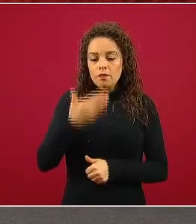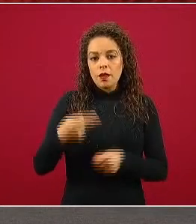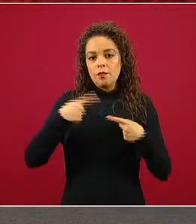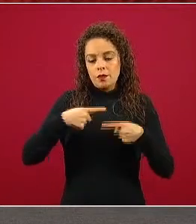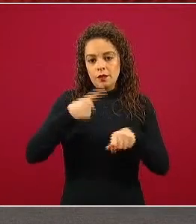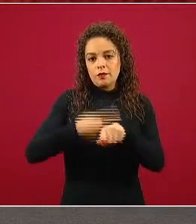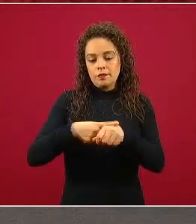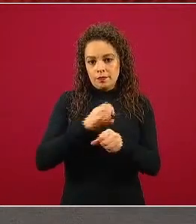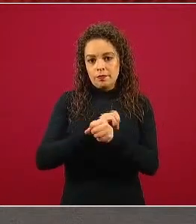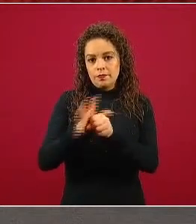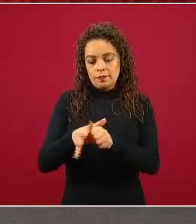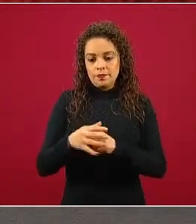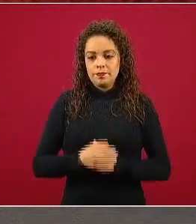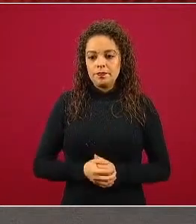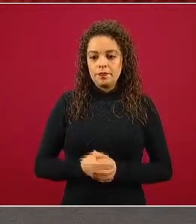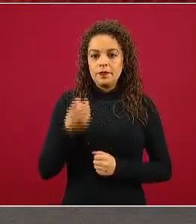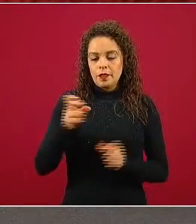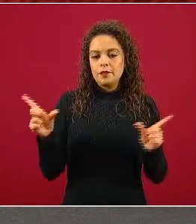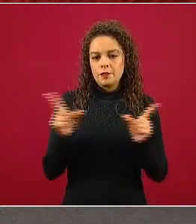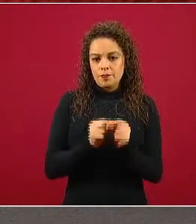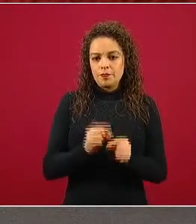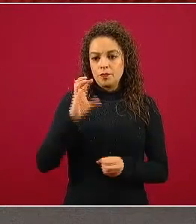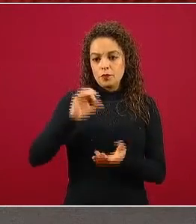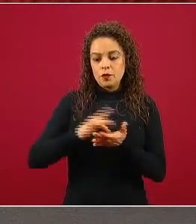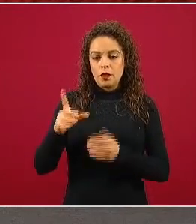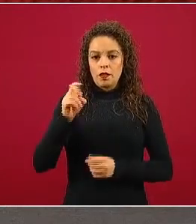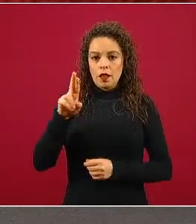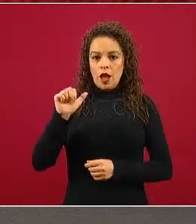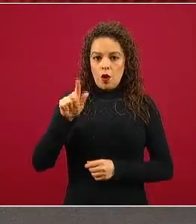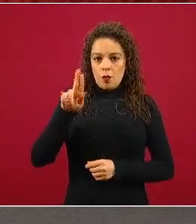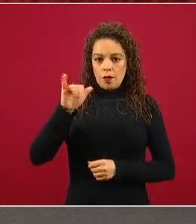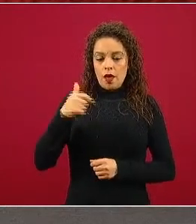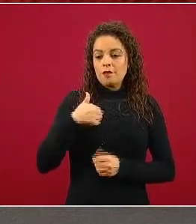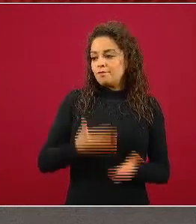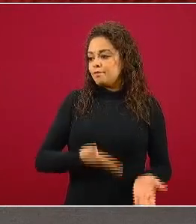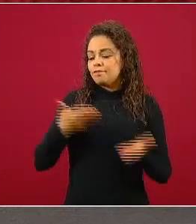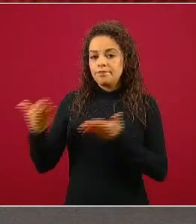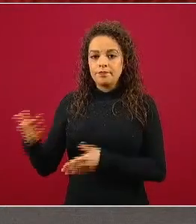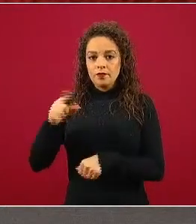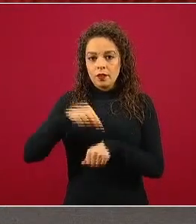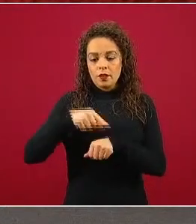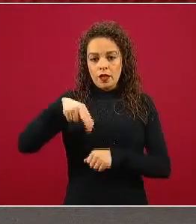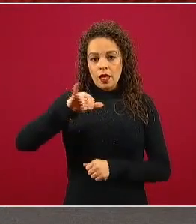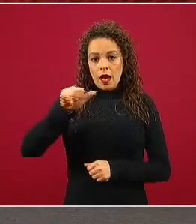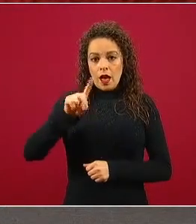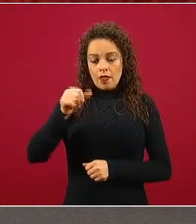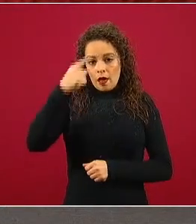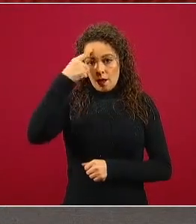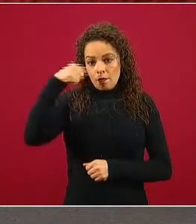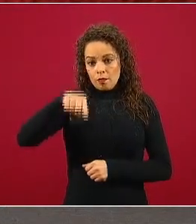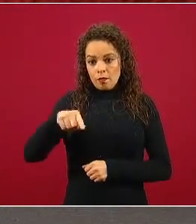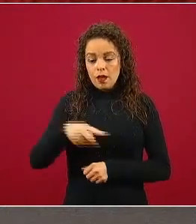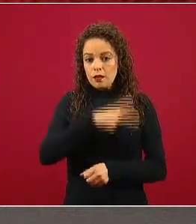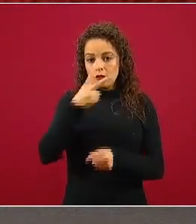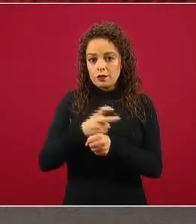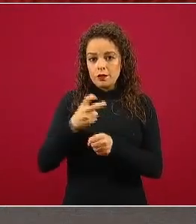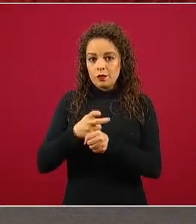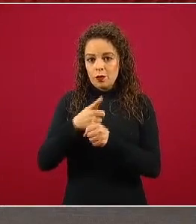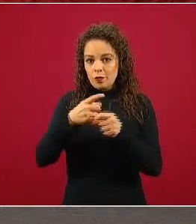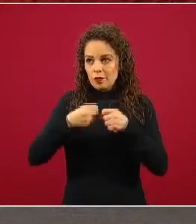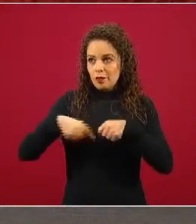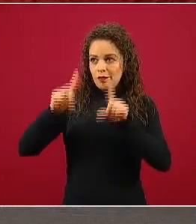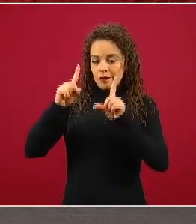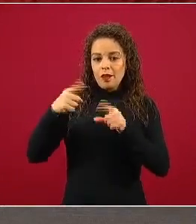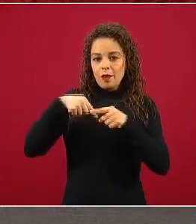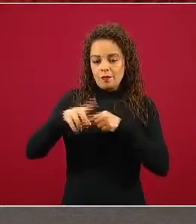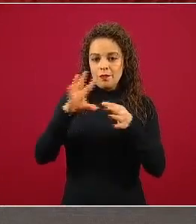señor. Muchas gracias, doctora Lomía. Entonces le paso la palabra al doctor Quijada para que conduzca el segundo segmento. Muchas gracias.